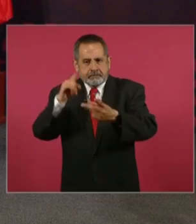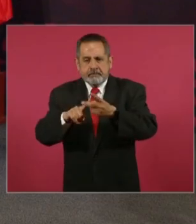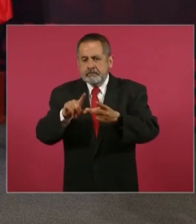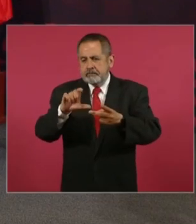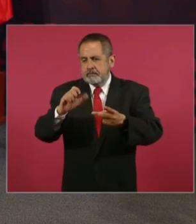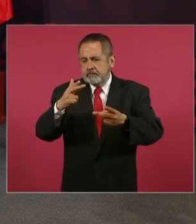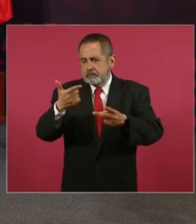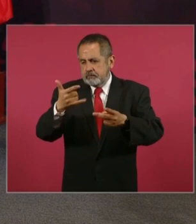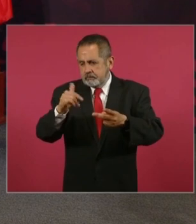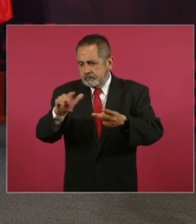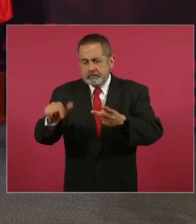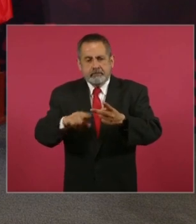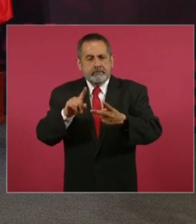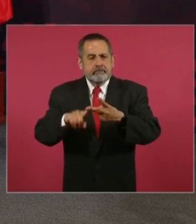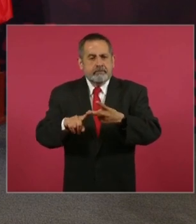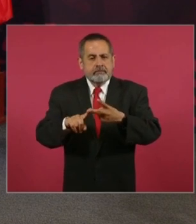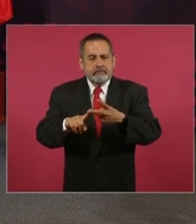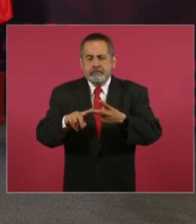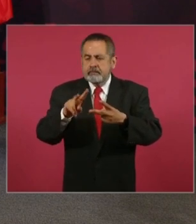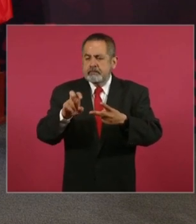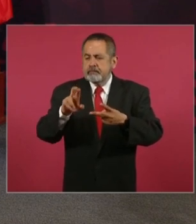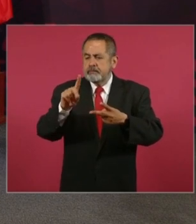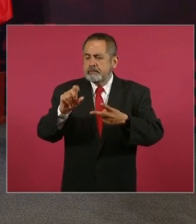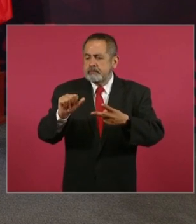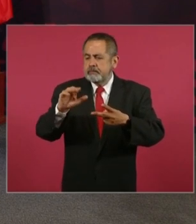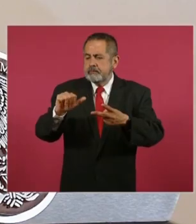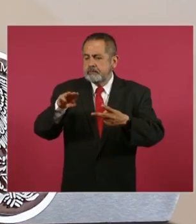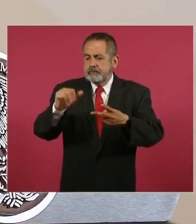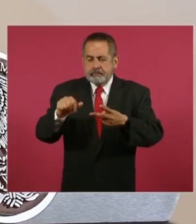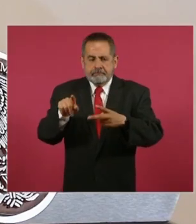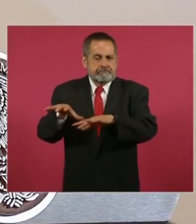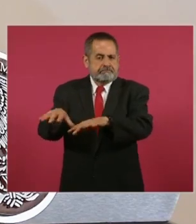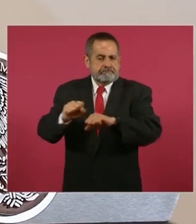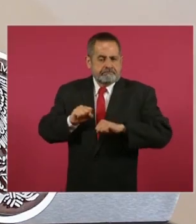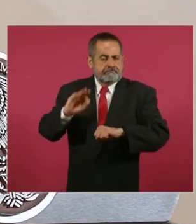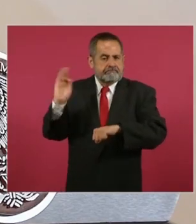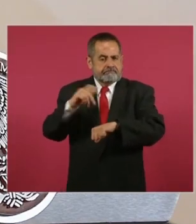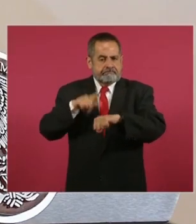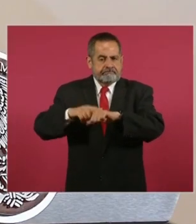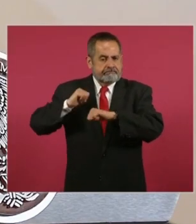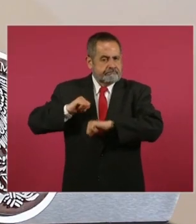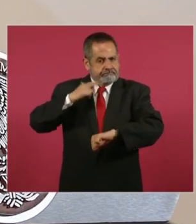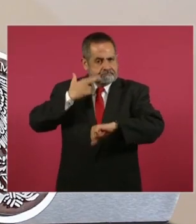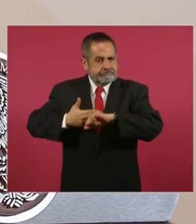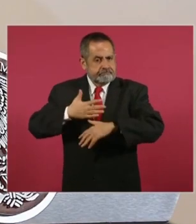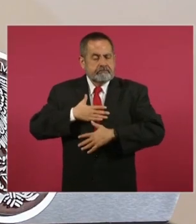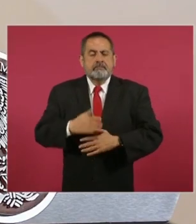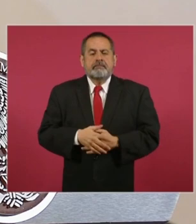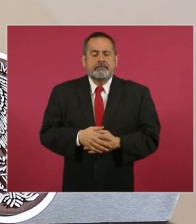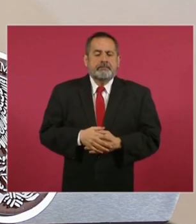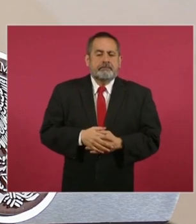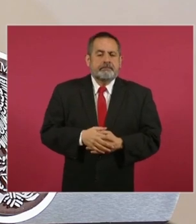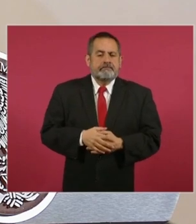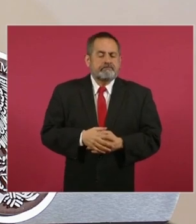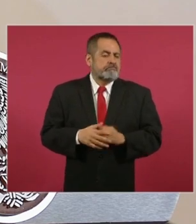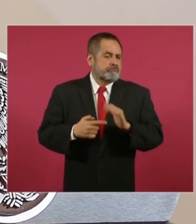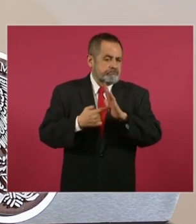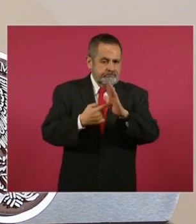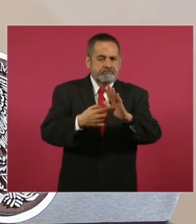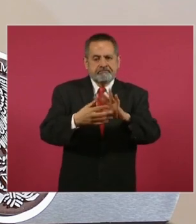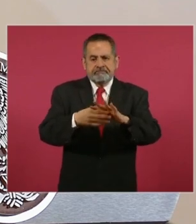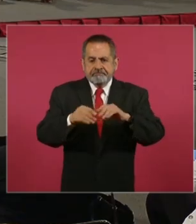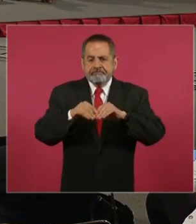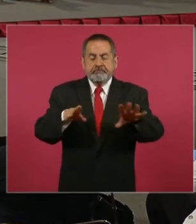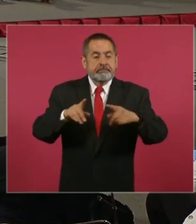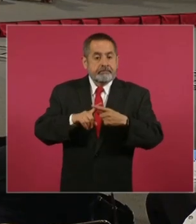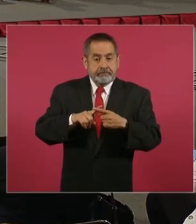Lechuguillas y Verde Camacho. La siguiente, por favor. compartir un poco que cada una de estas